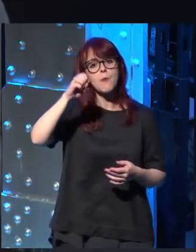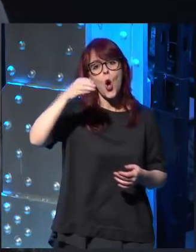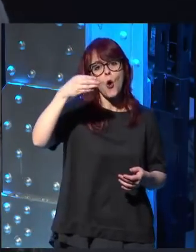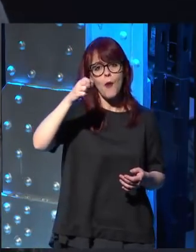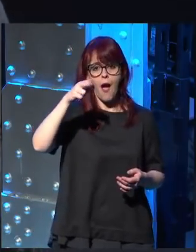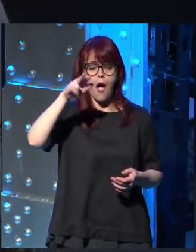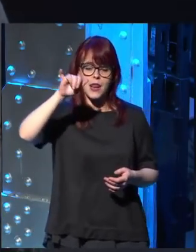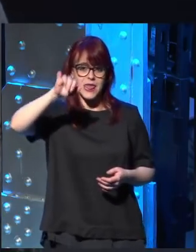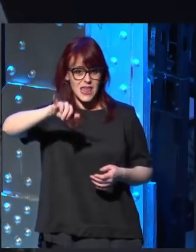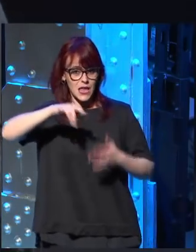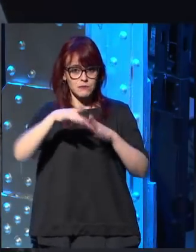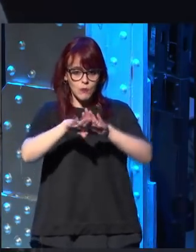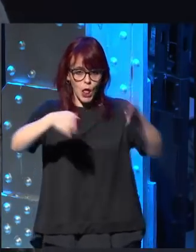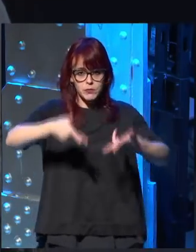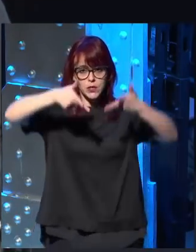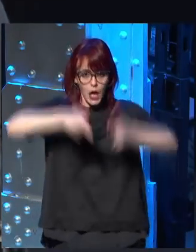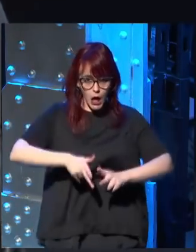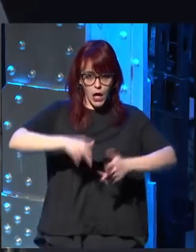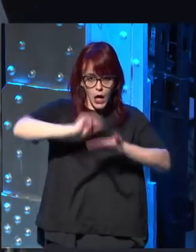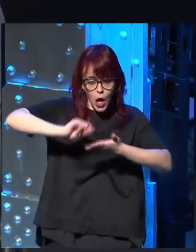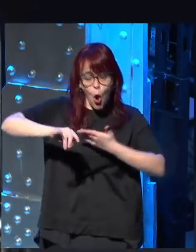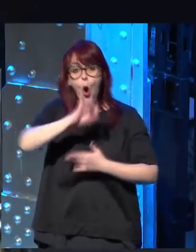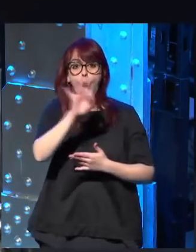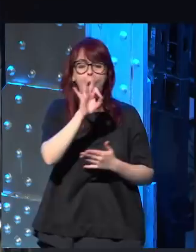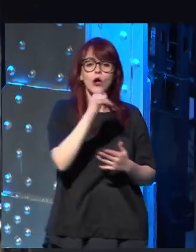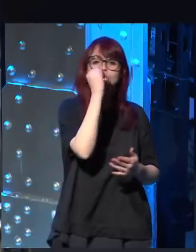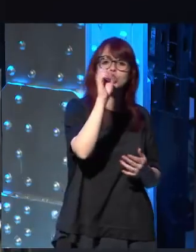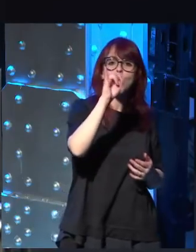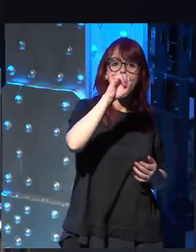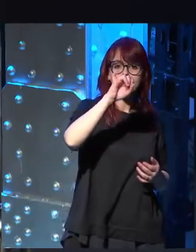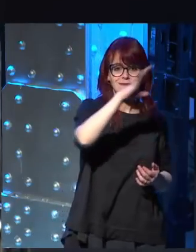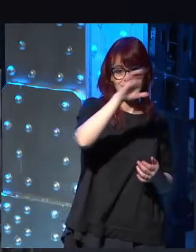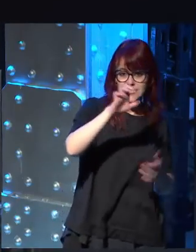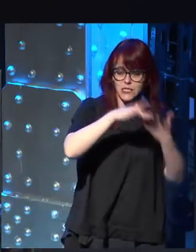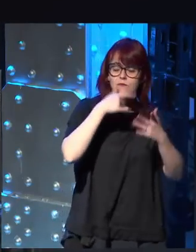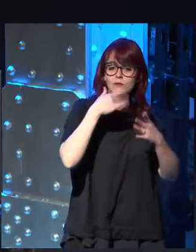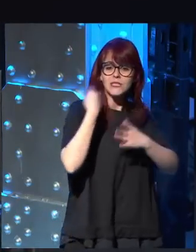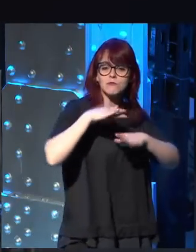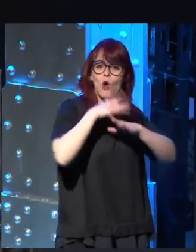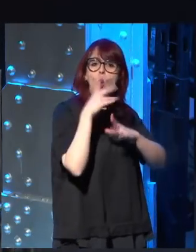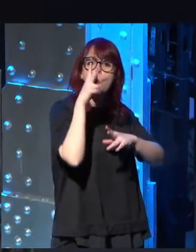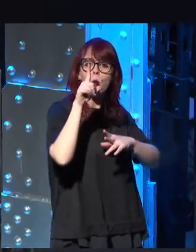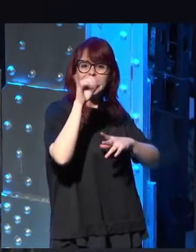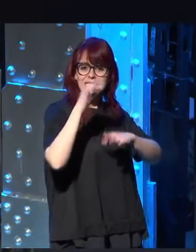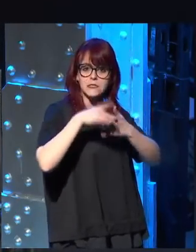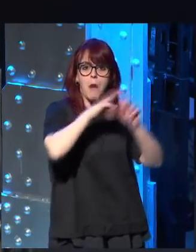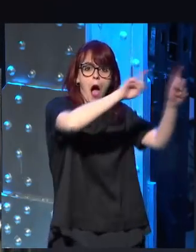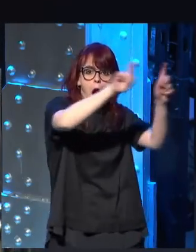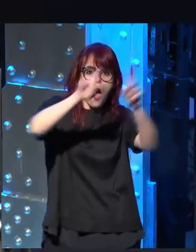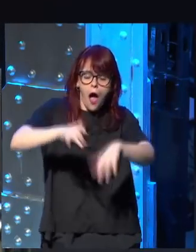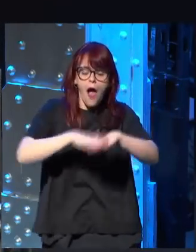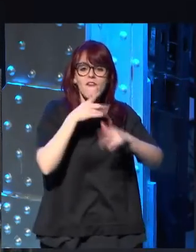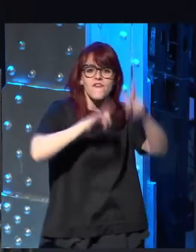en la misma mesa que el pobre Joyce escribiendo Ulises a salto de mata de un lado para otro,